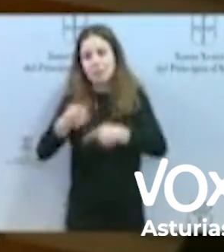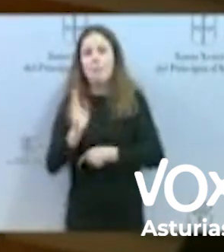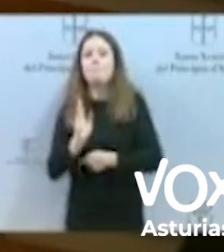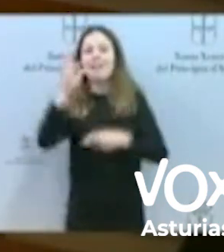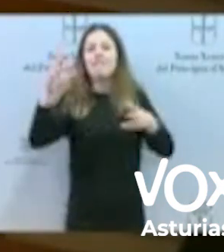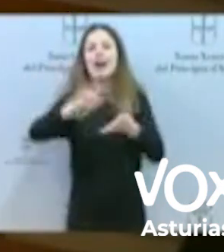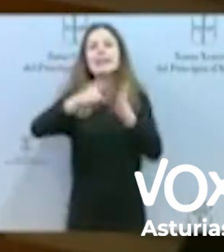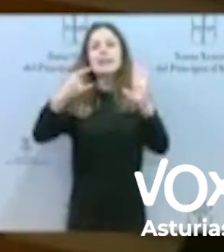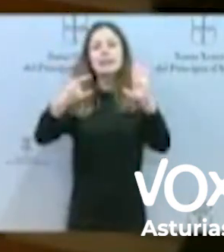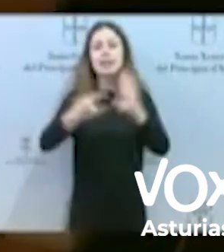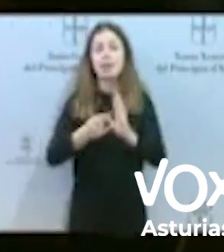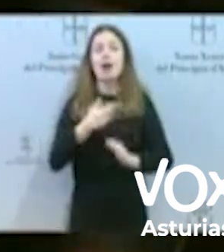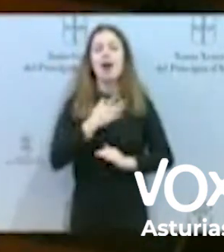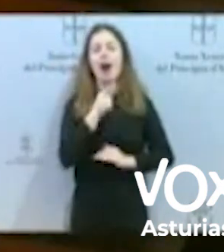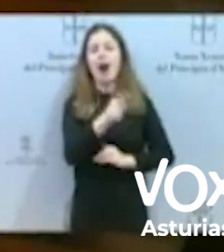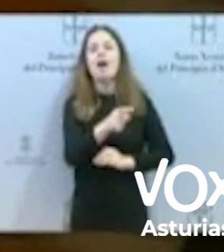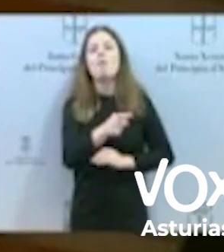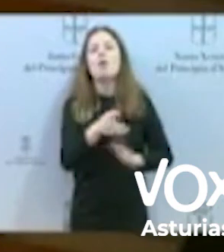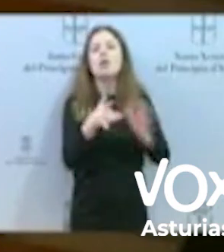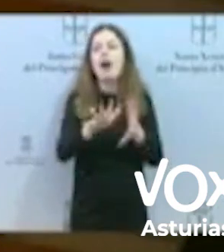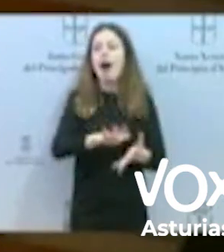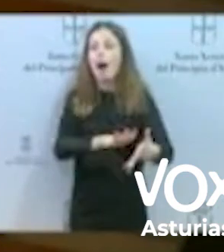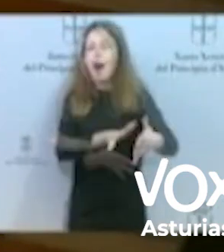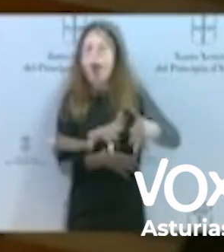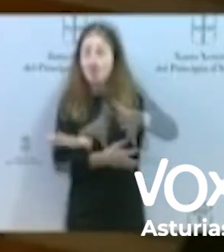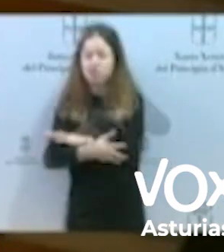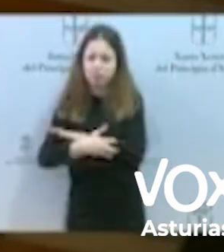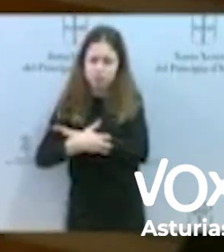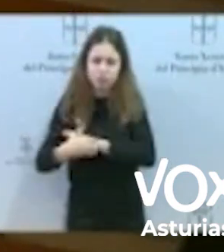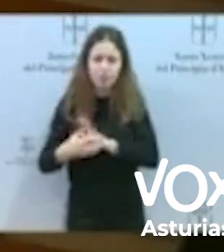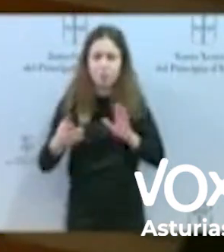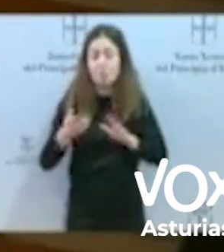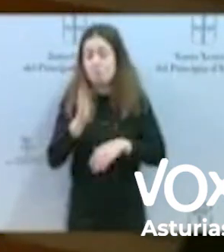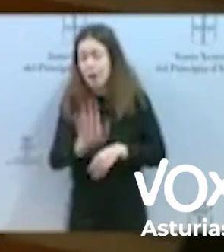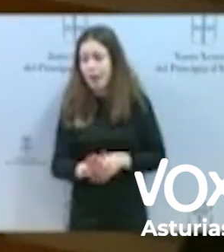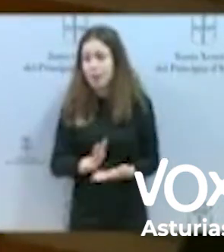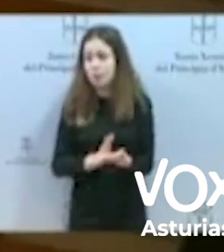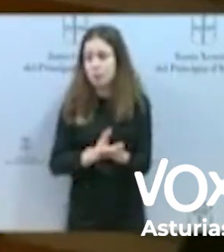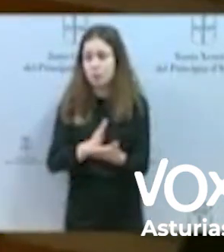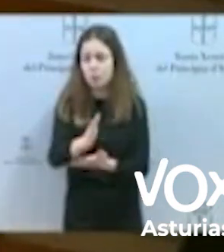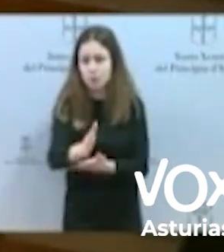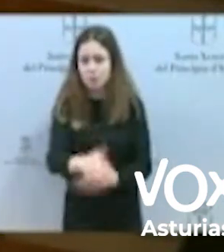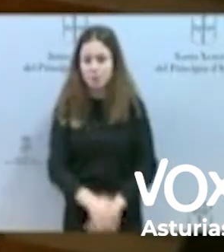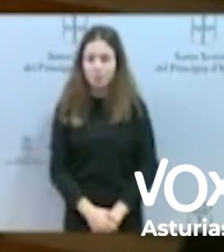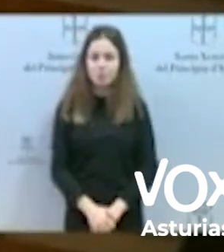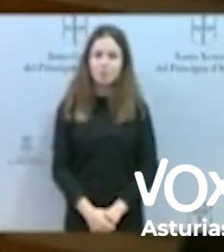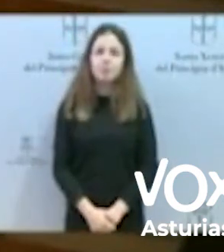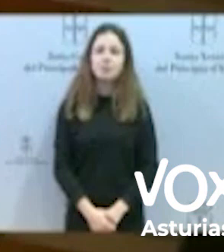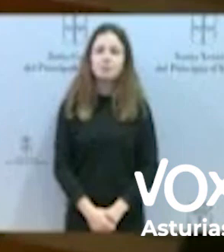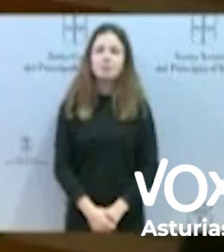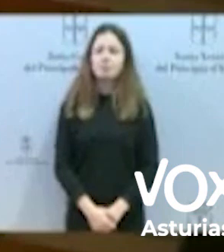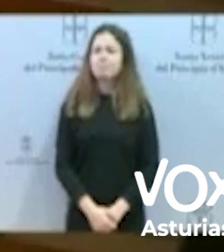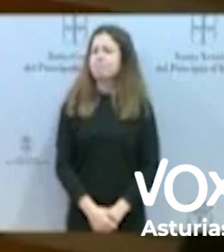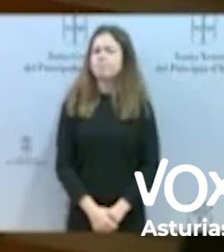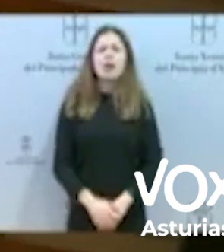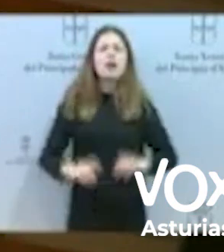está convirtiendo, señorías, en una fábrica de pobreza para Asturias, un fracaso aterrador que constantemente demanda aumentar los